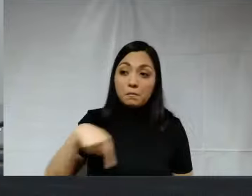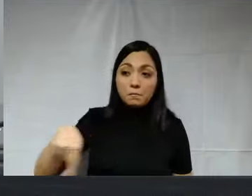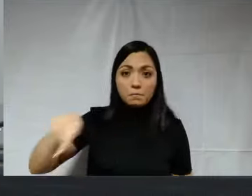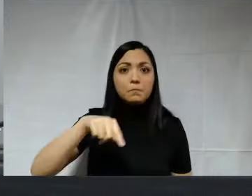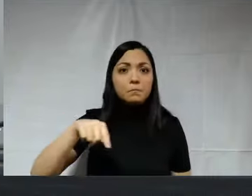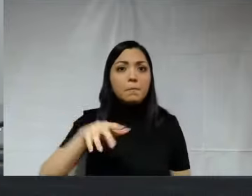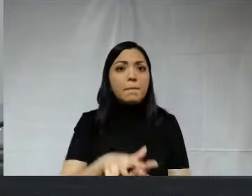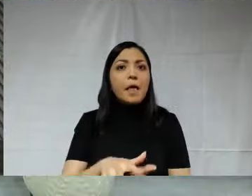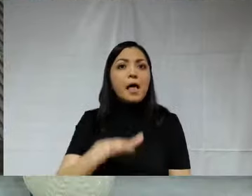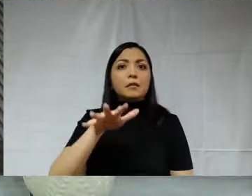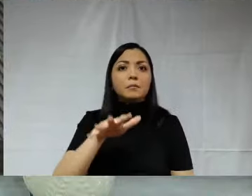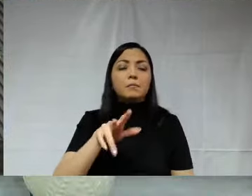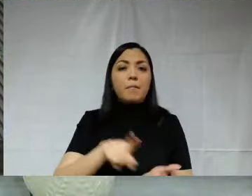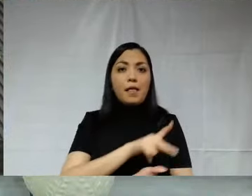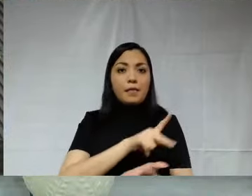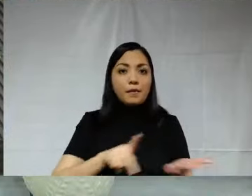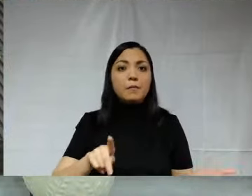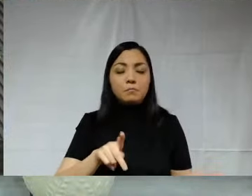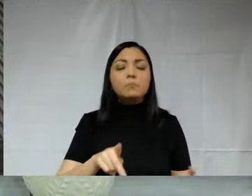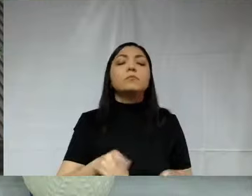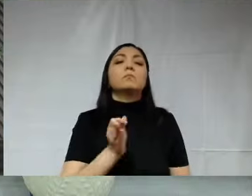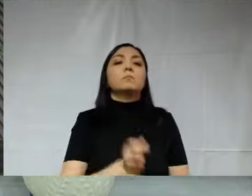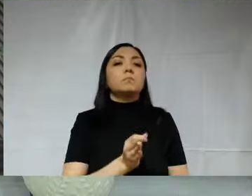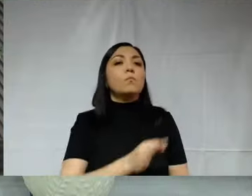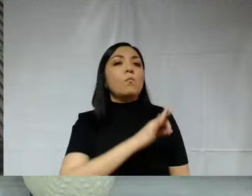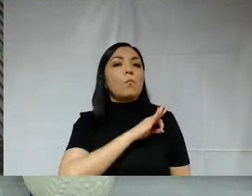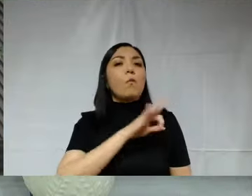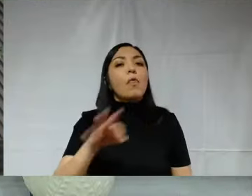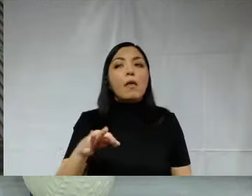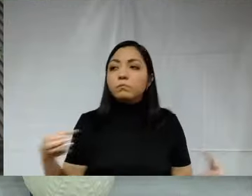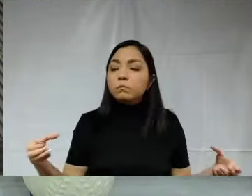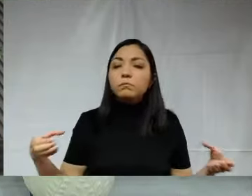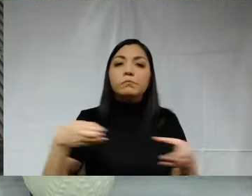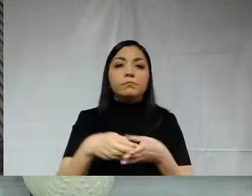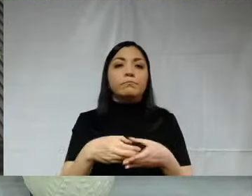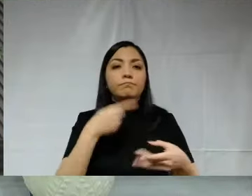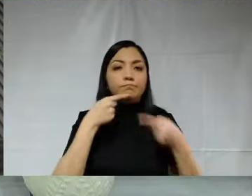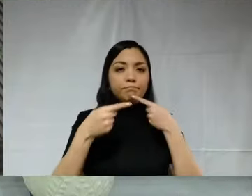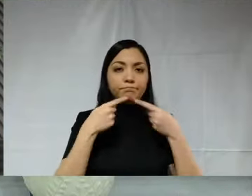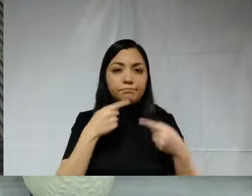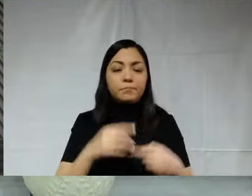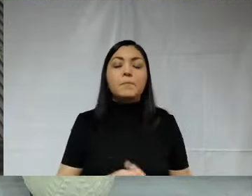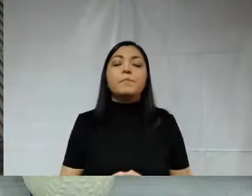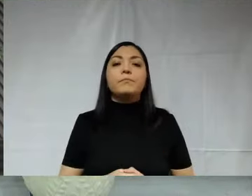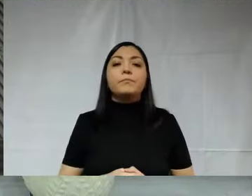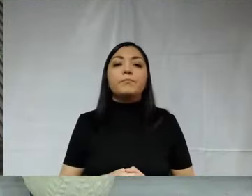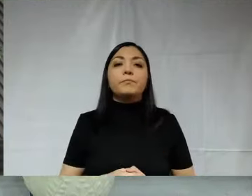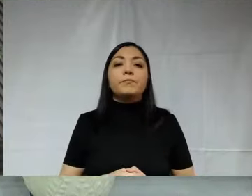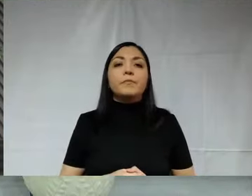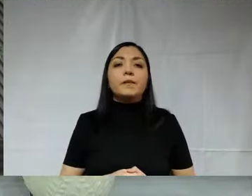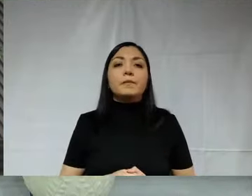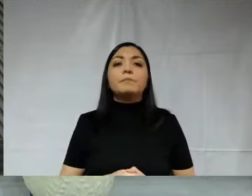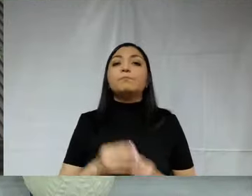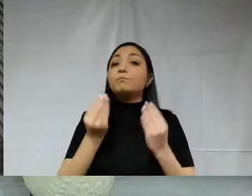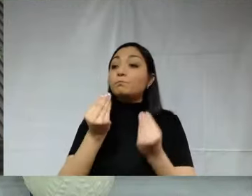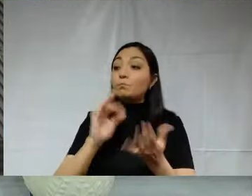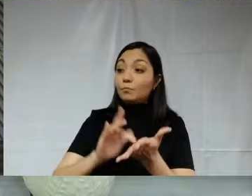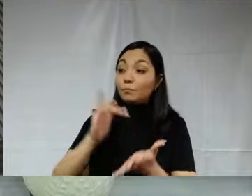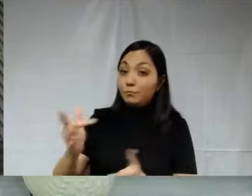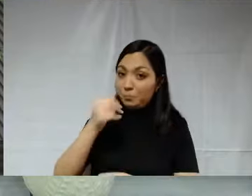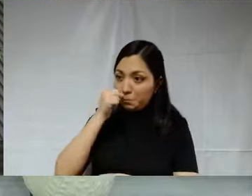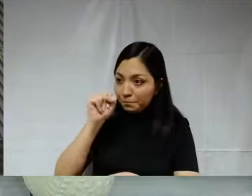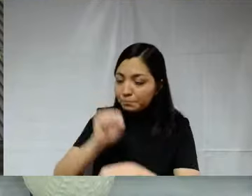consejera presidente Muchas gracias señor secretario en consecuencia declaramos formalmente instalado este órgano colegiado por favor continúe con la